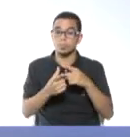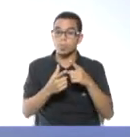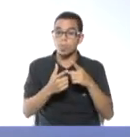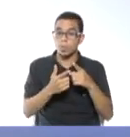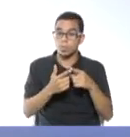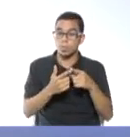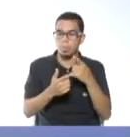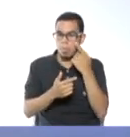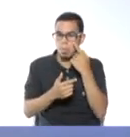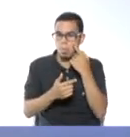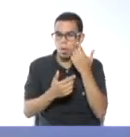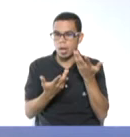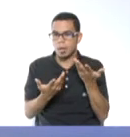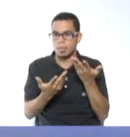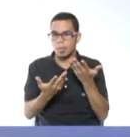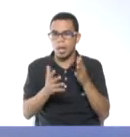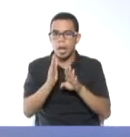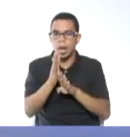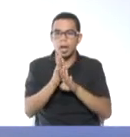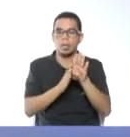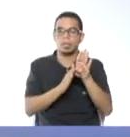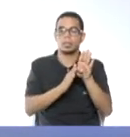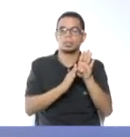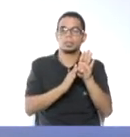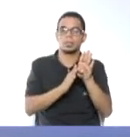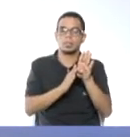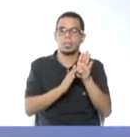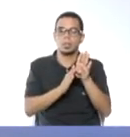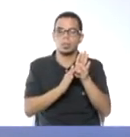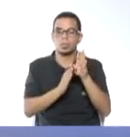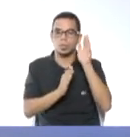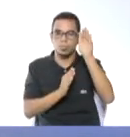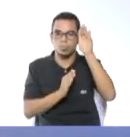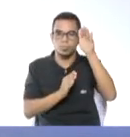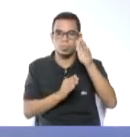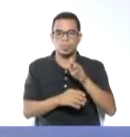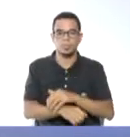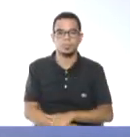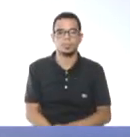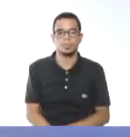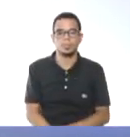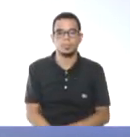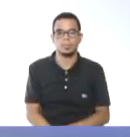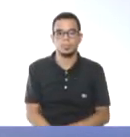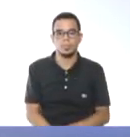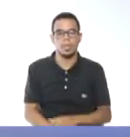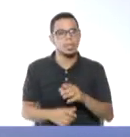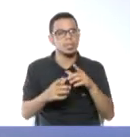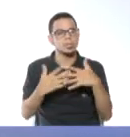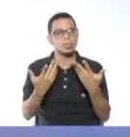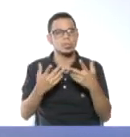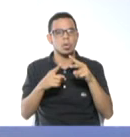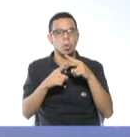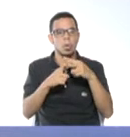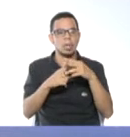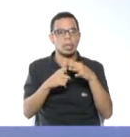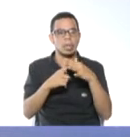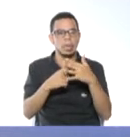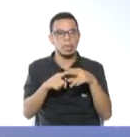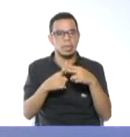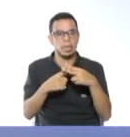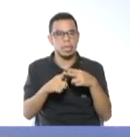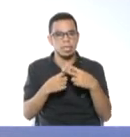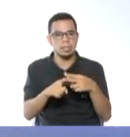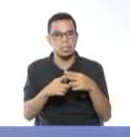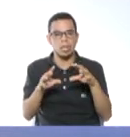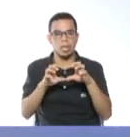contenido referente al desarrollo de emprendimiento desde los talleres de educación laboral. ¿Y qué son los talleres de educación laboral? Los talleres